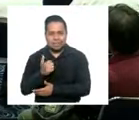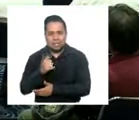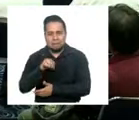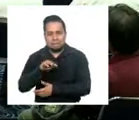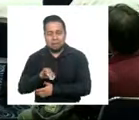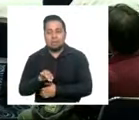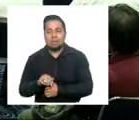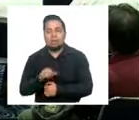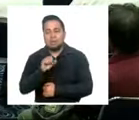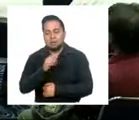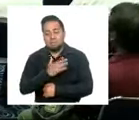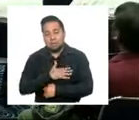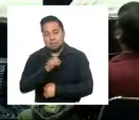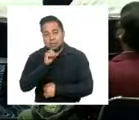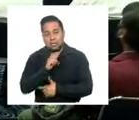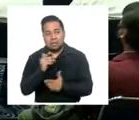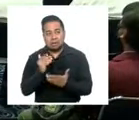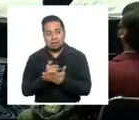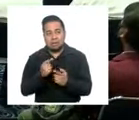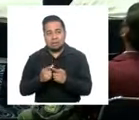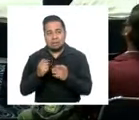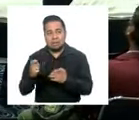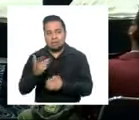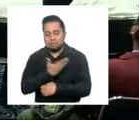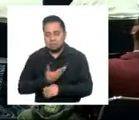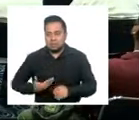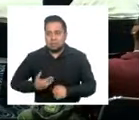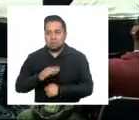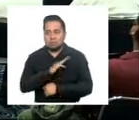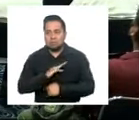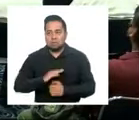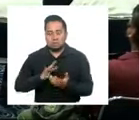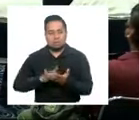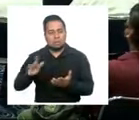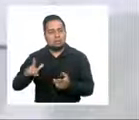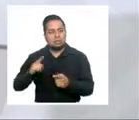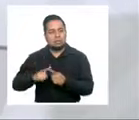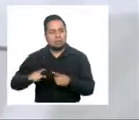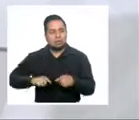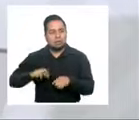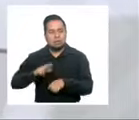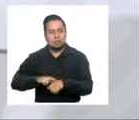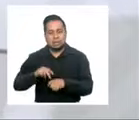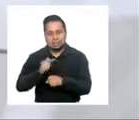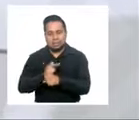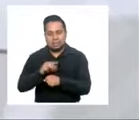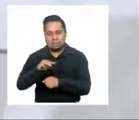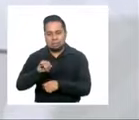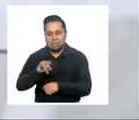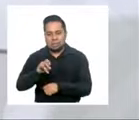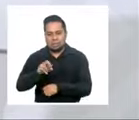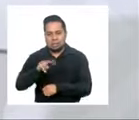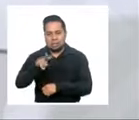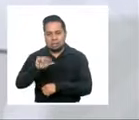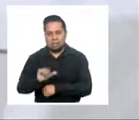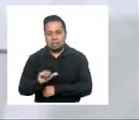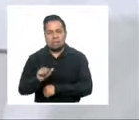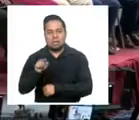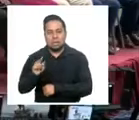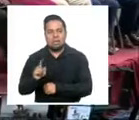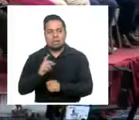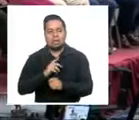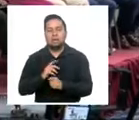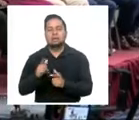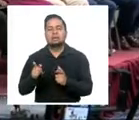Bueno, y aparte también está la presidenta municipal, que agradezco mucho, señor gobernador, la licenciada Minerva, que está anclado